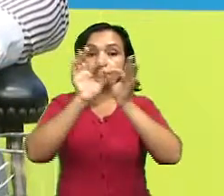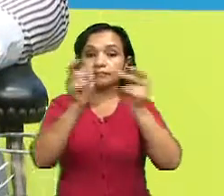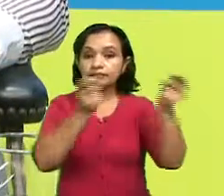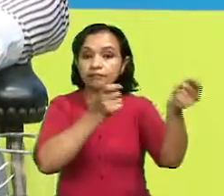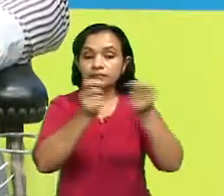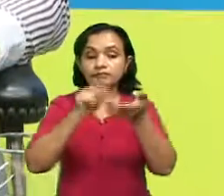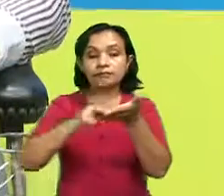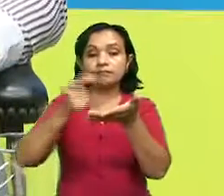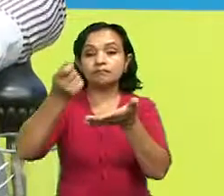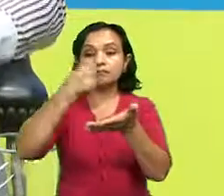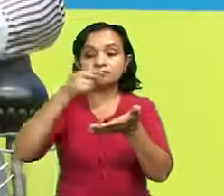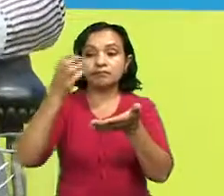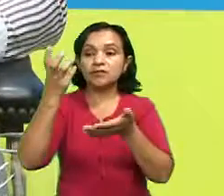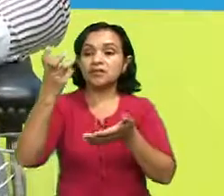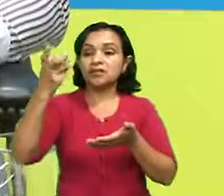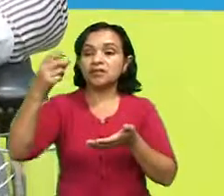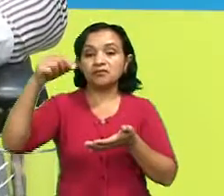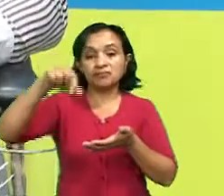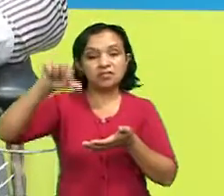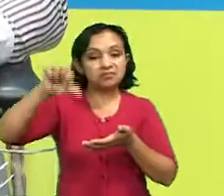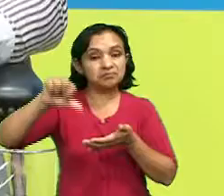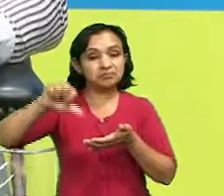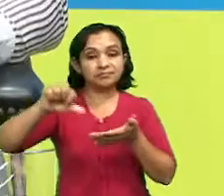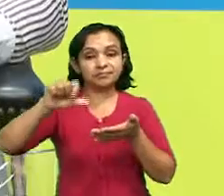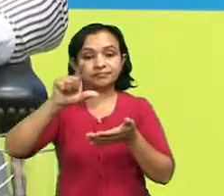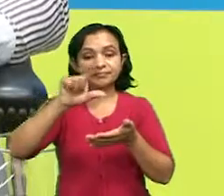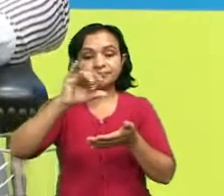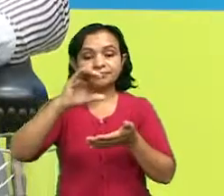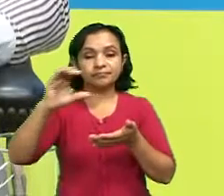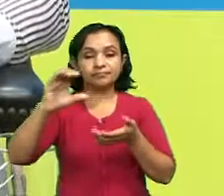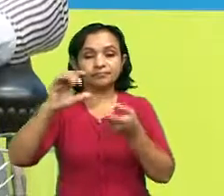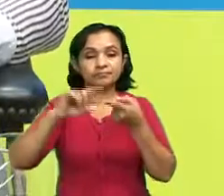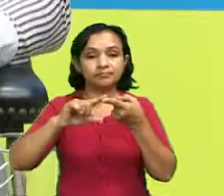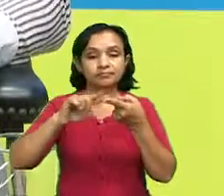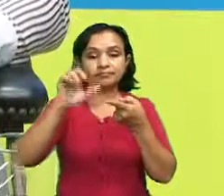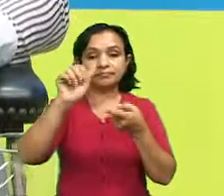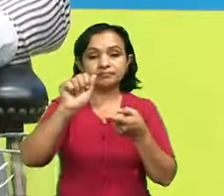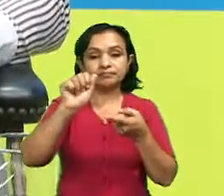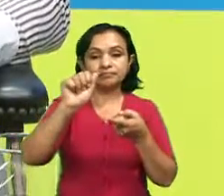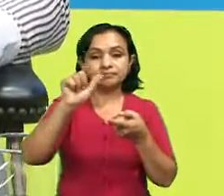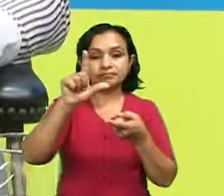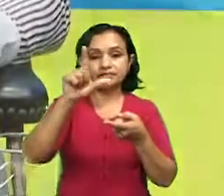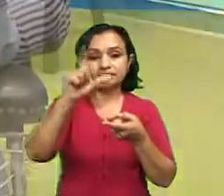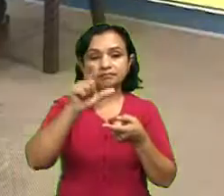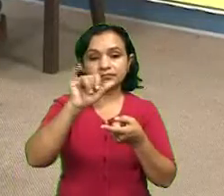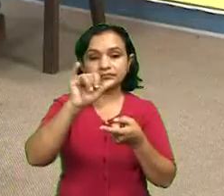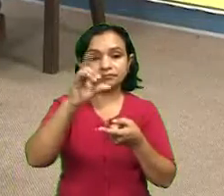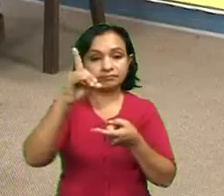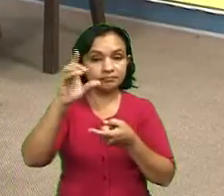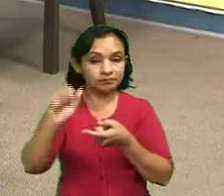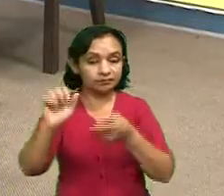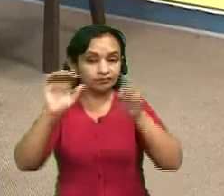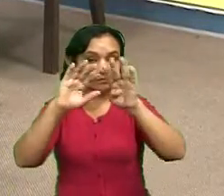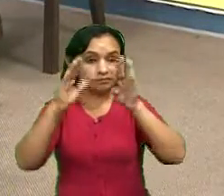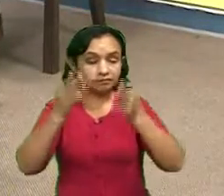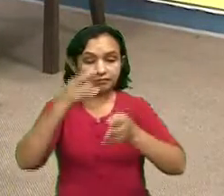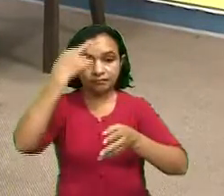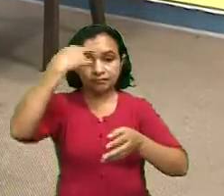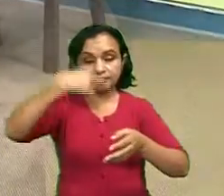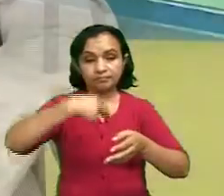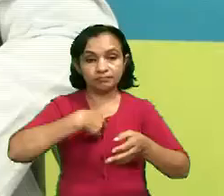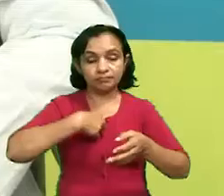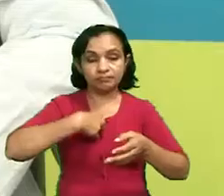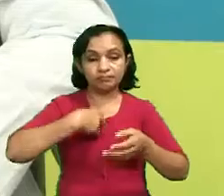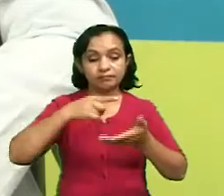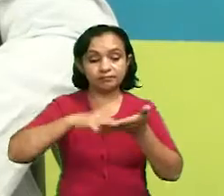de fármacos vencidos. Estamos con la licenciada Alexaida Avendaño, quien es responsable de